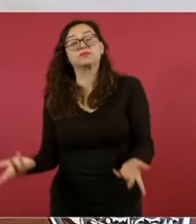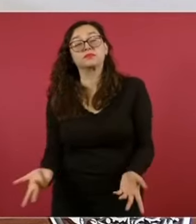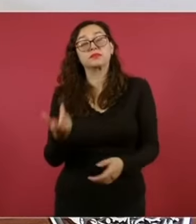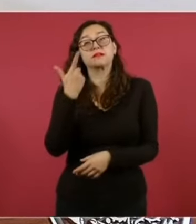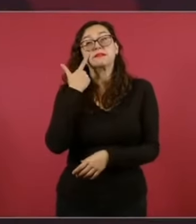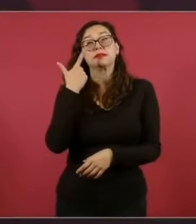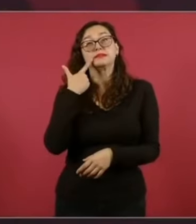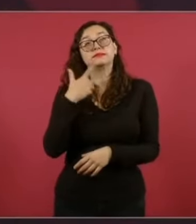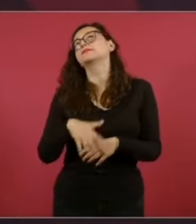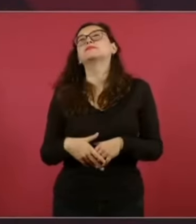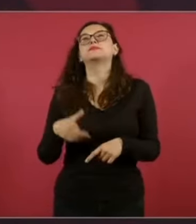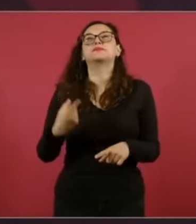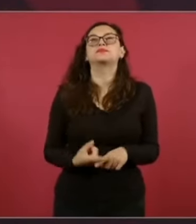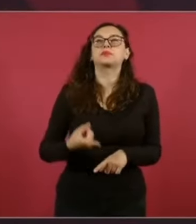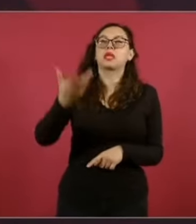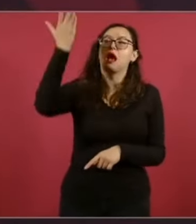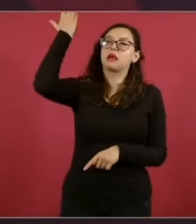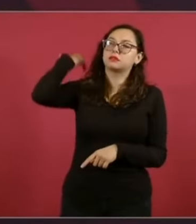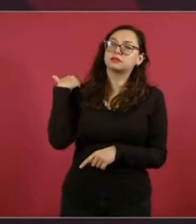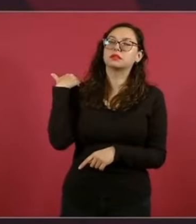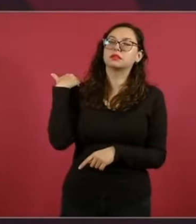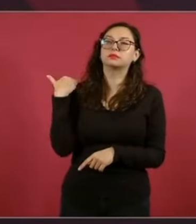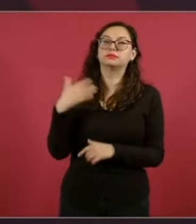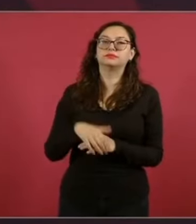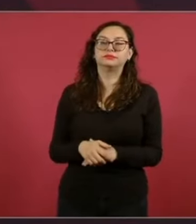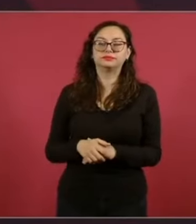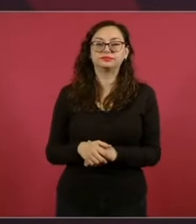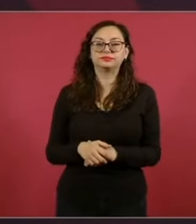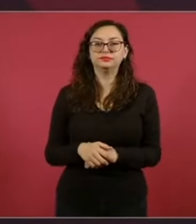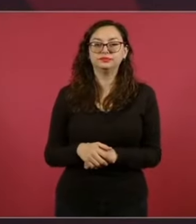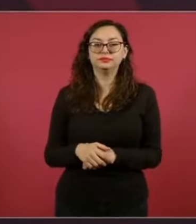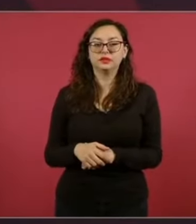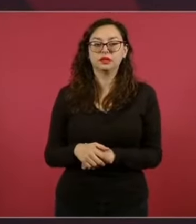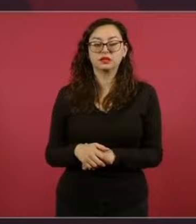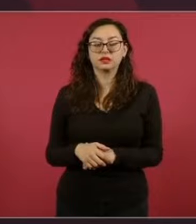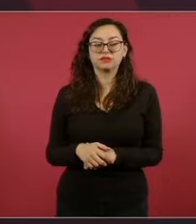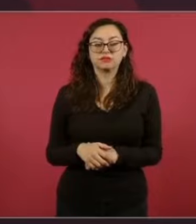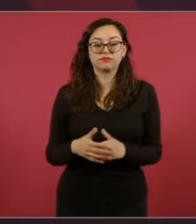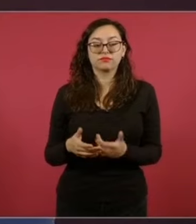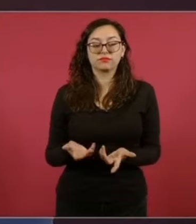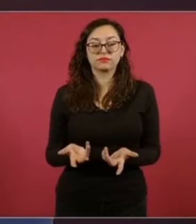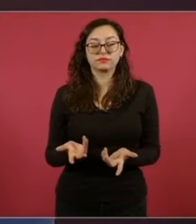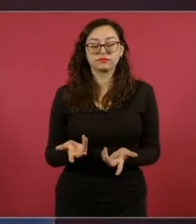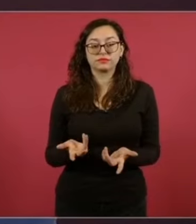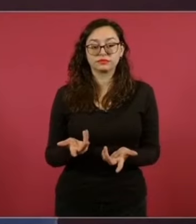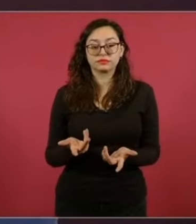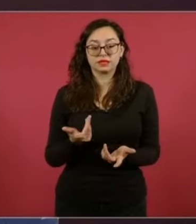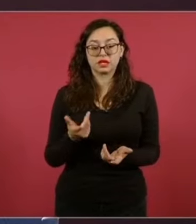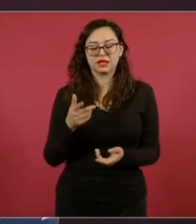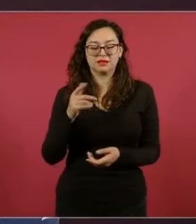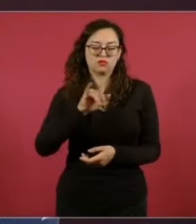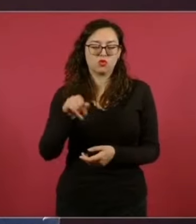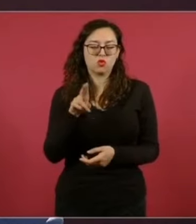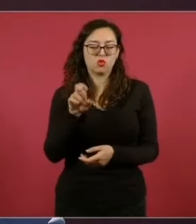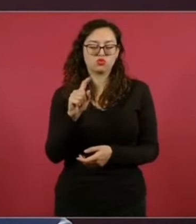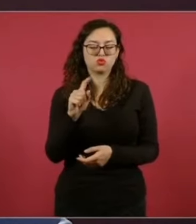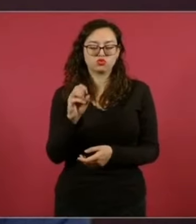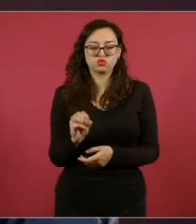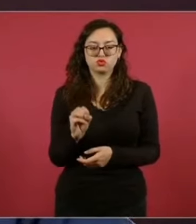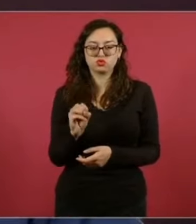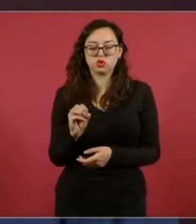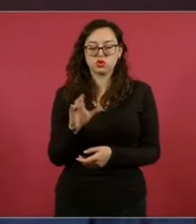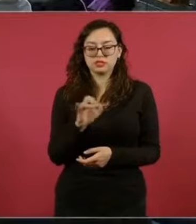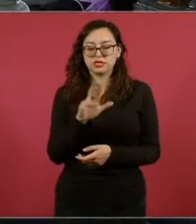justicia. Después, como decía Justo Sierra, acto sublime de justicia después